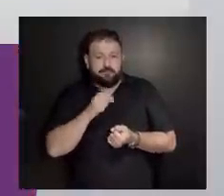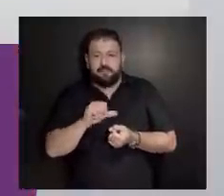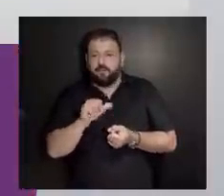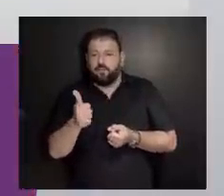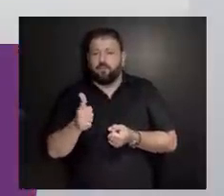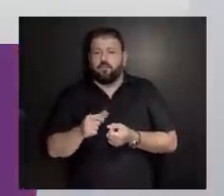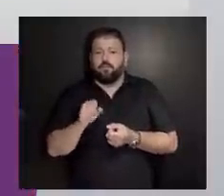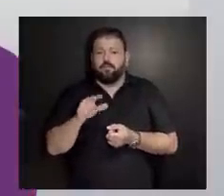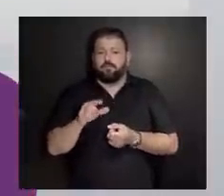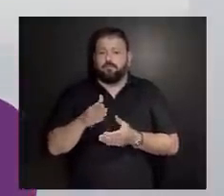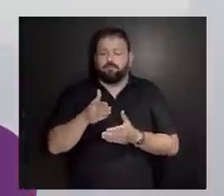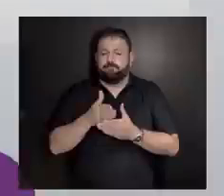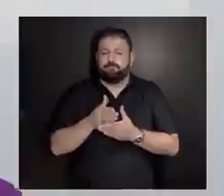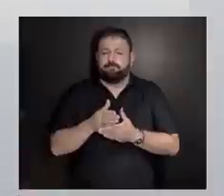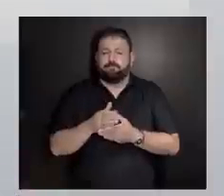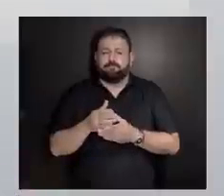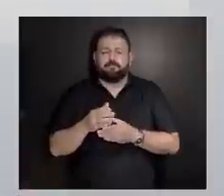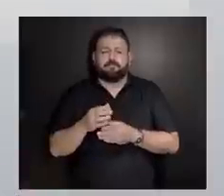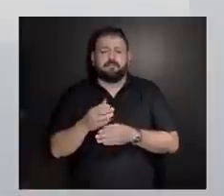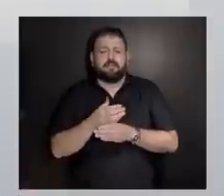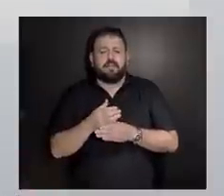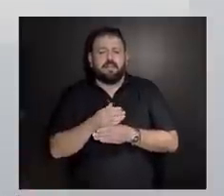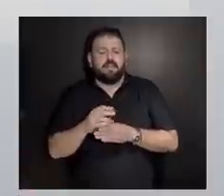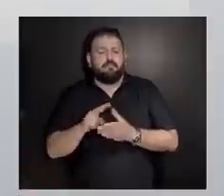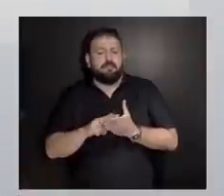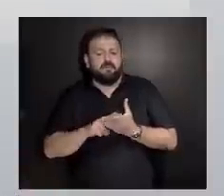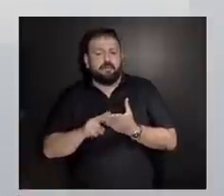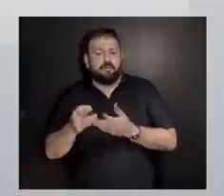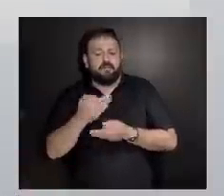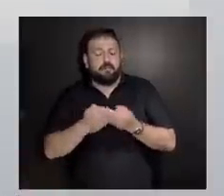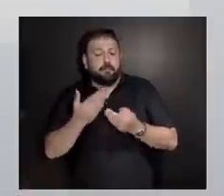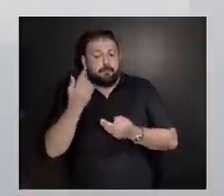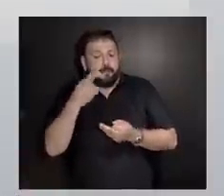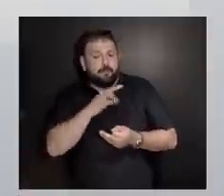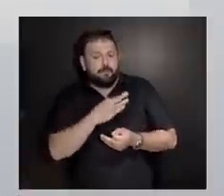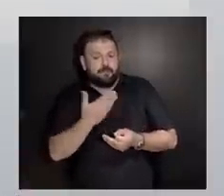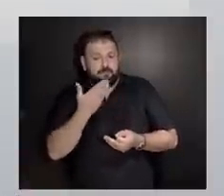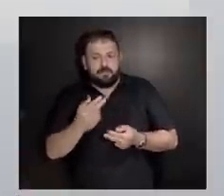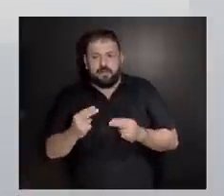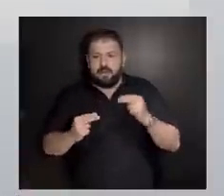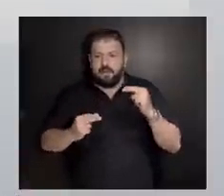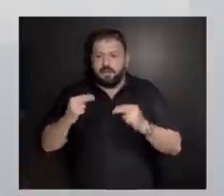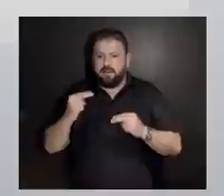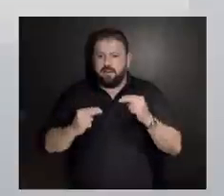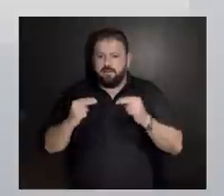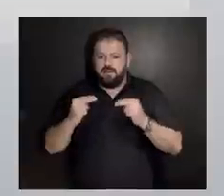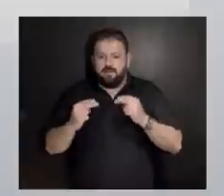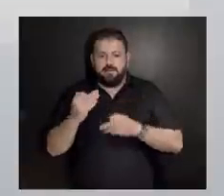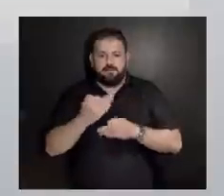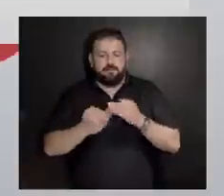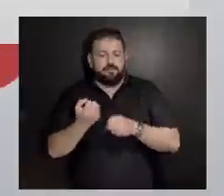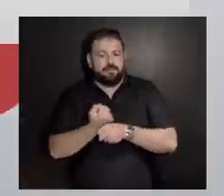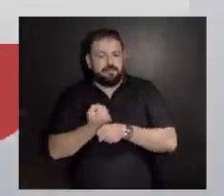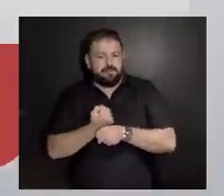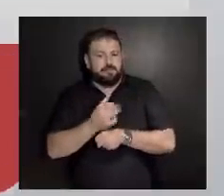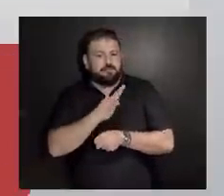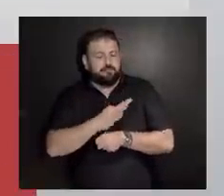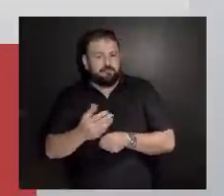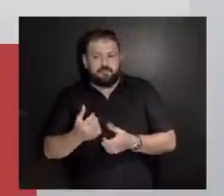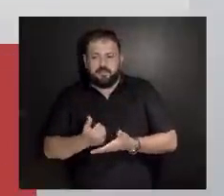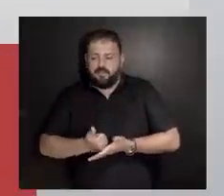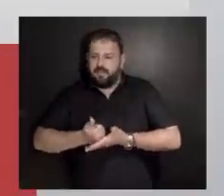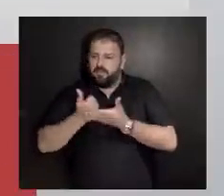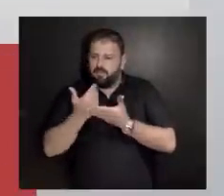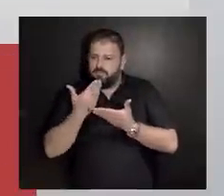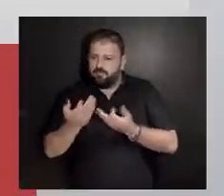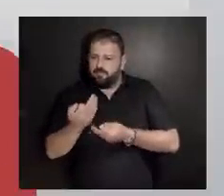verde nos puede ayudar, además de que también ayuda a mantener nuestros niveles de glucosa en sangre saludables, ¿no? Y